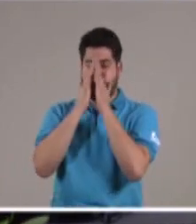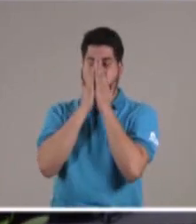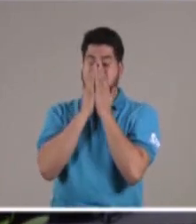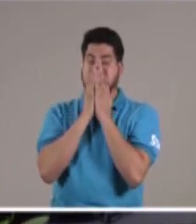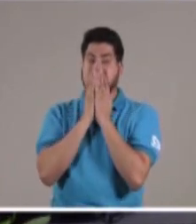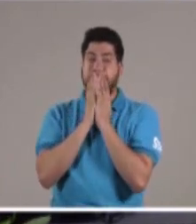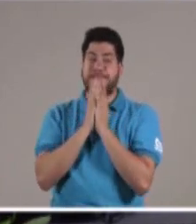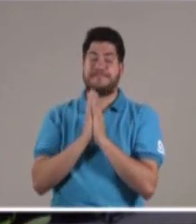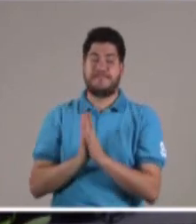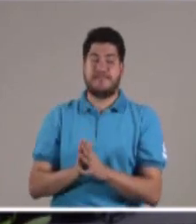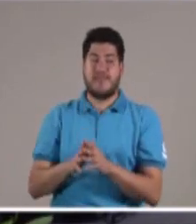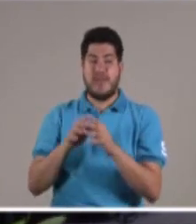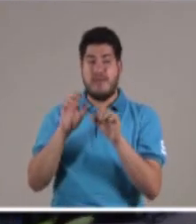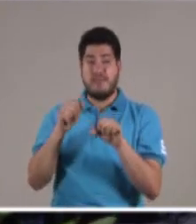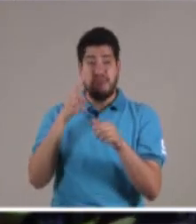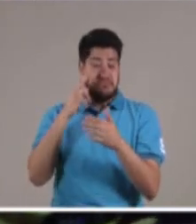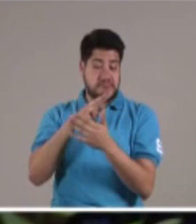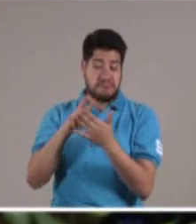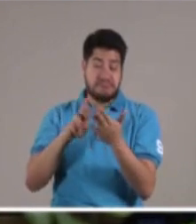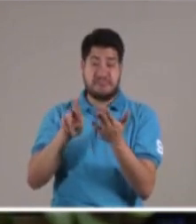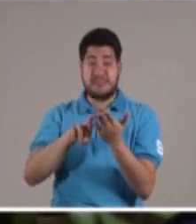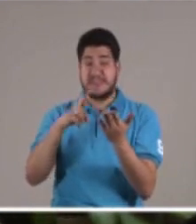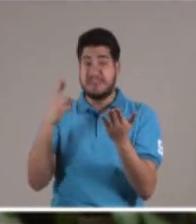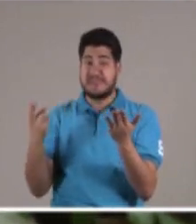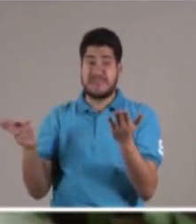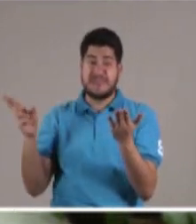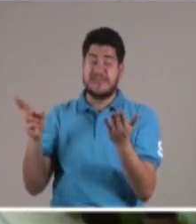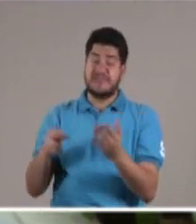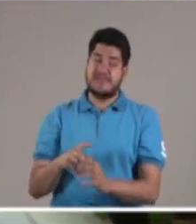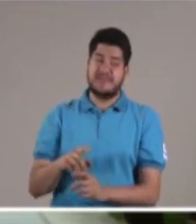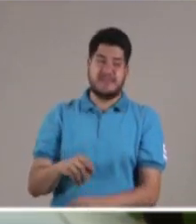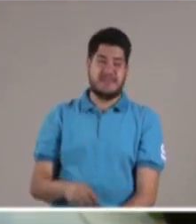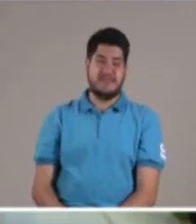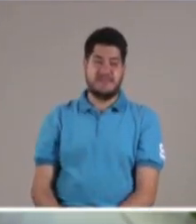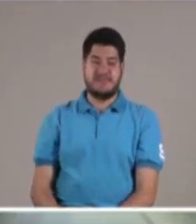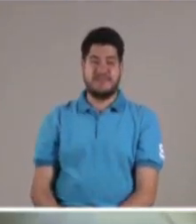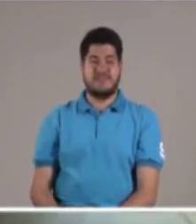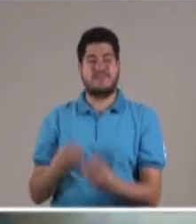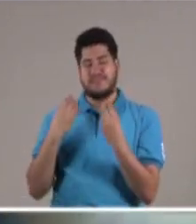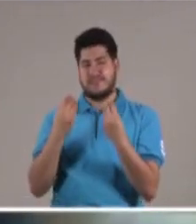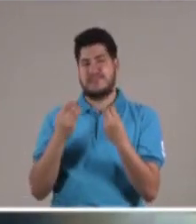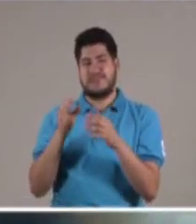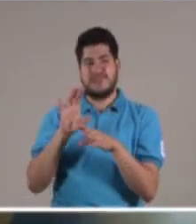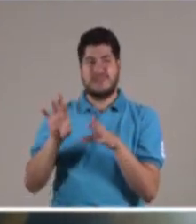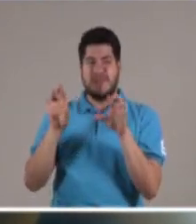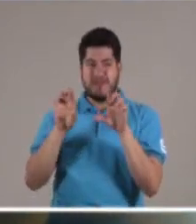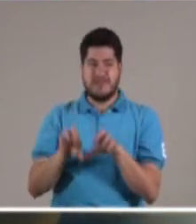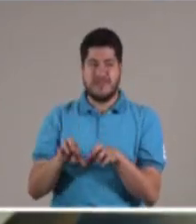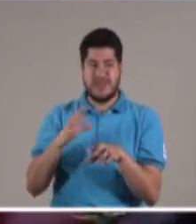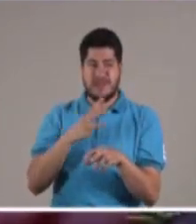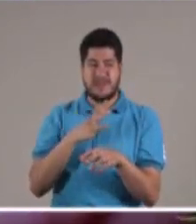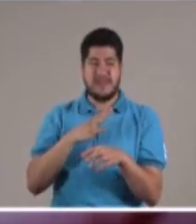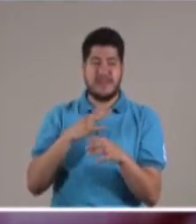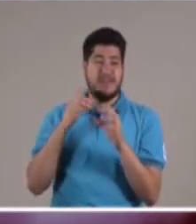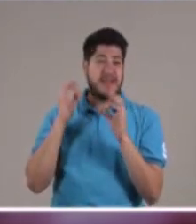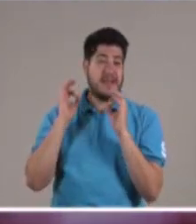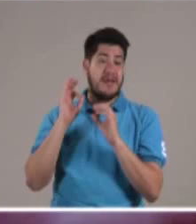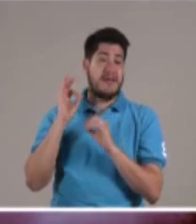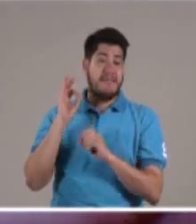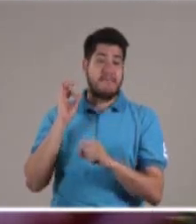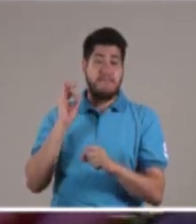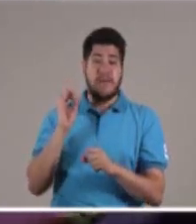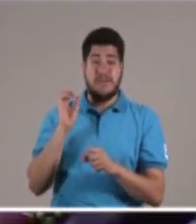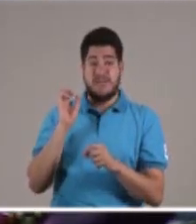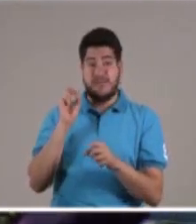sociales internet YouTube montón que tiene su pastor en en YouTube